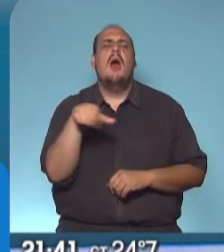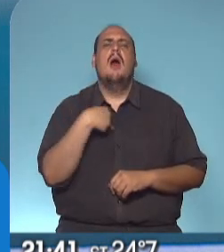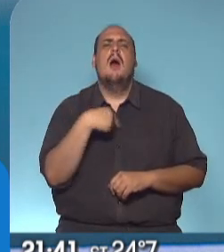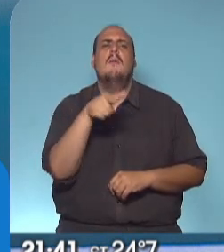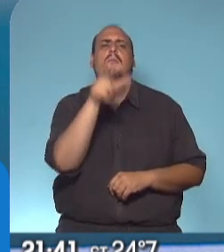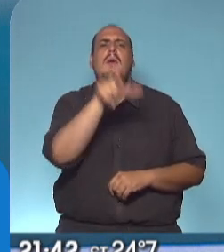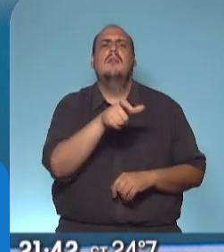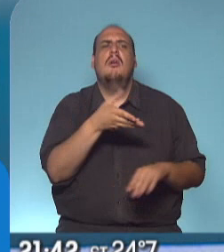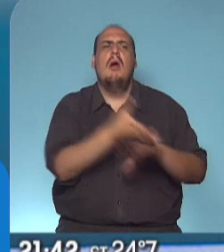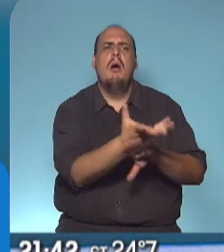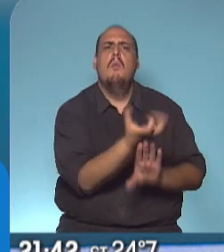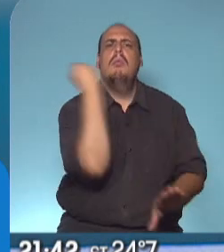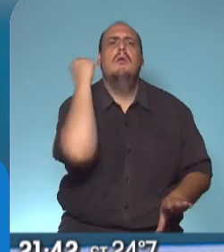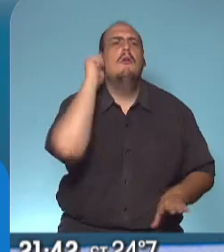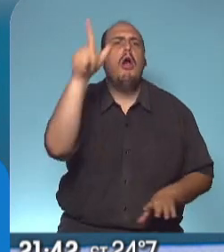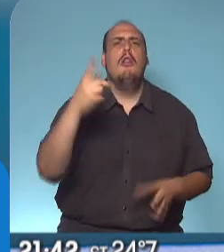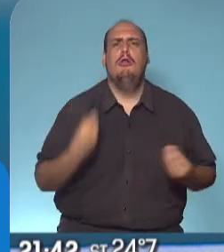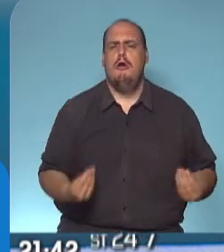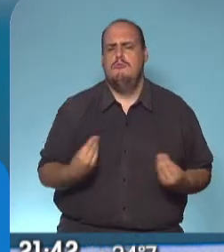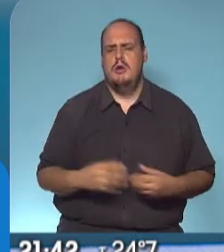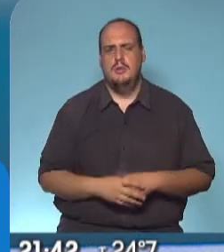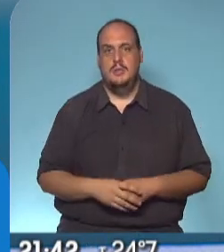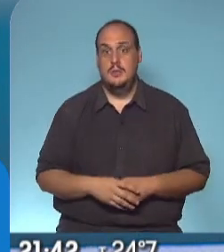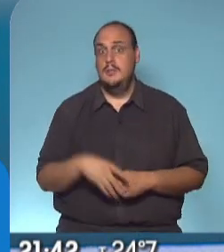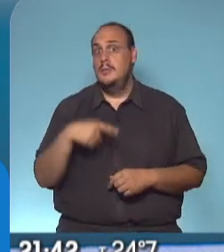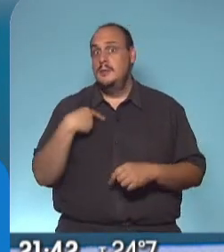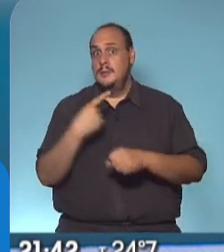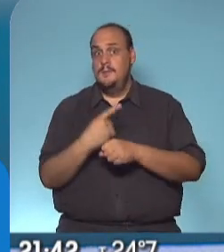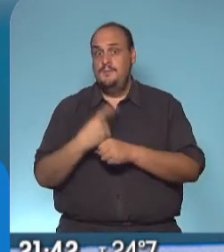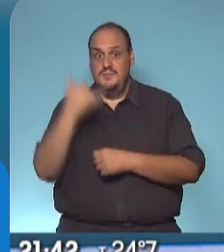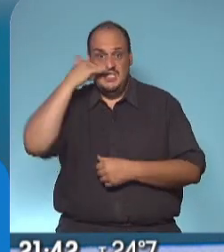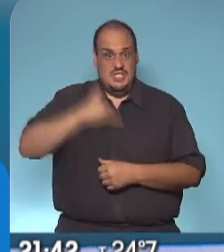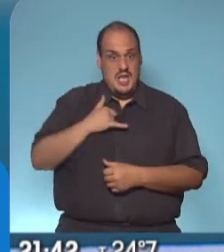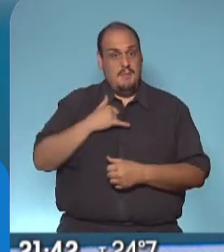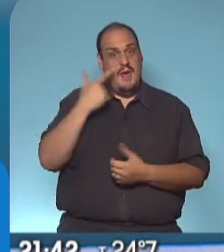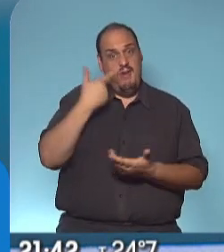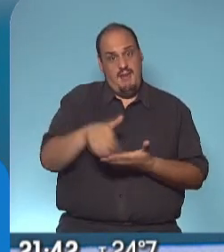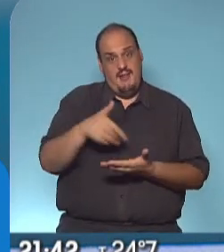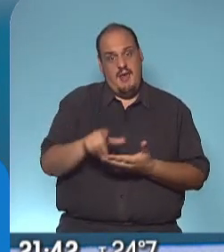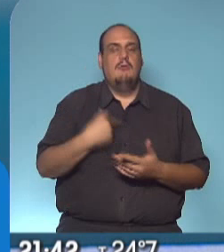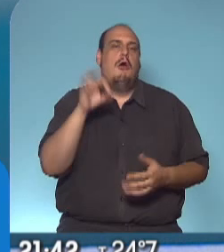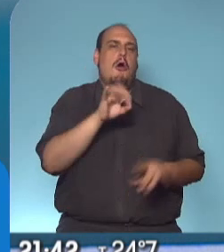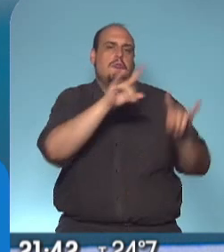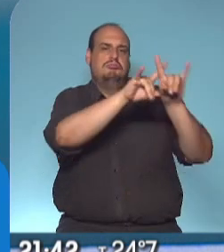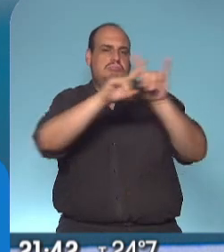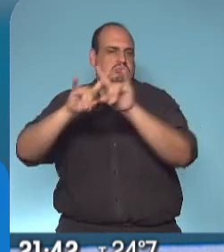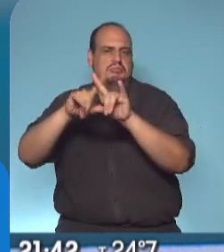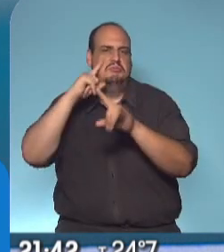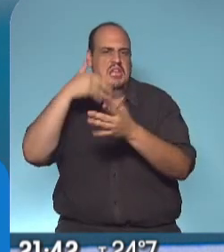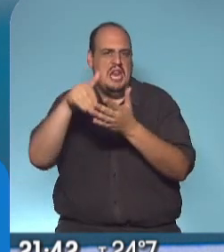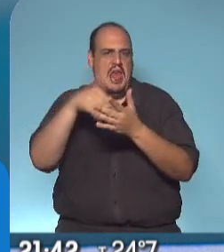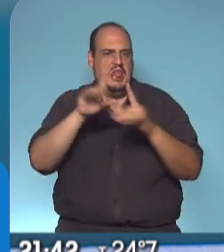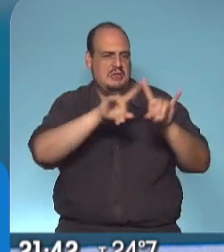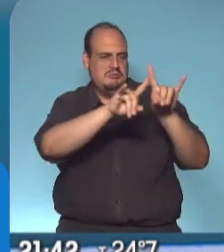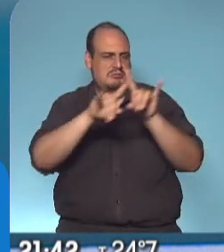acceder? Para poder acceder, se comunican con el INADI, a alguna de las páginas, la página del INADI, sí.